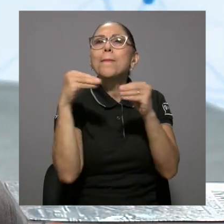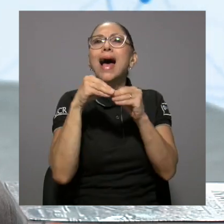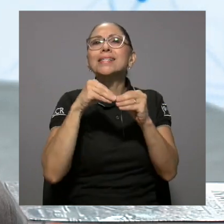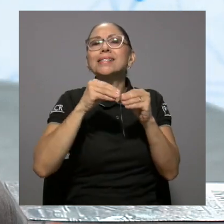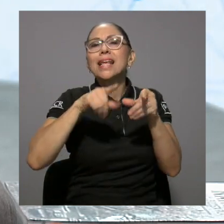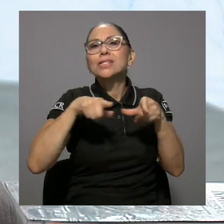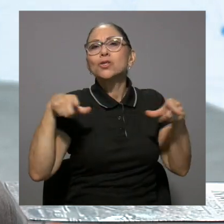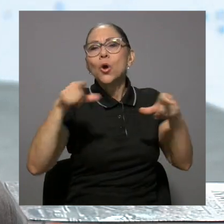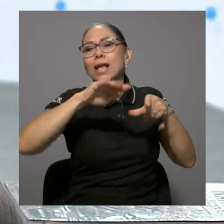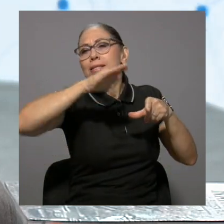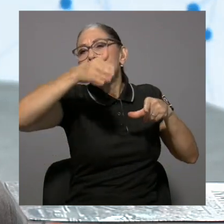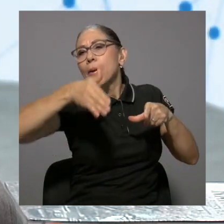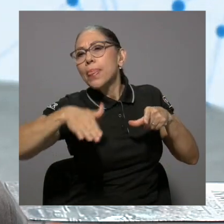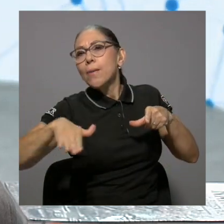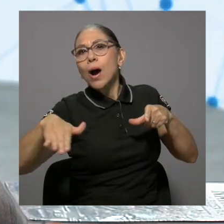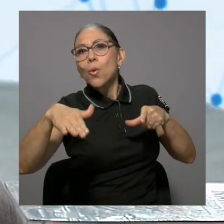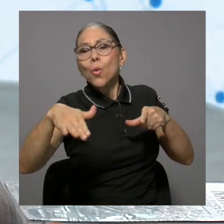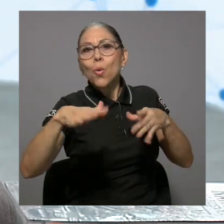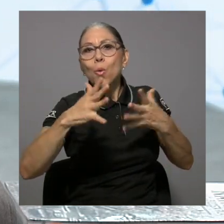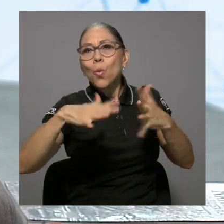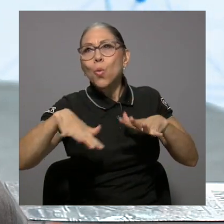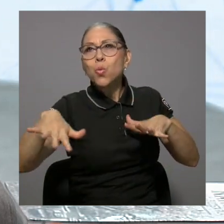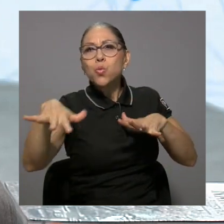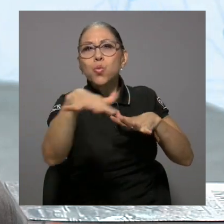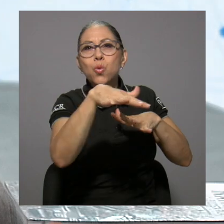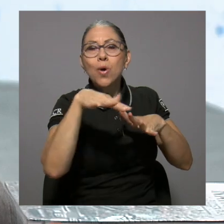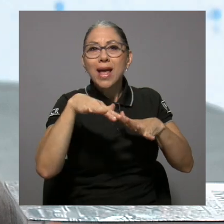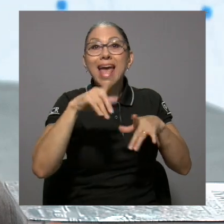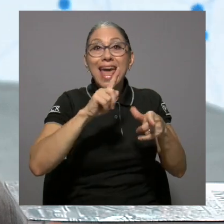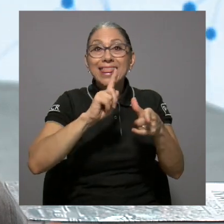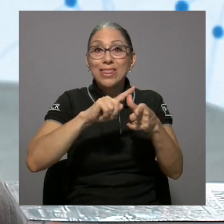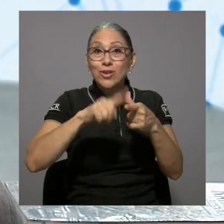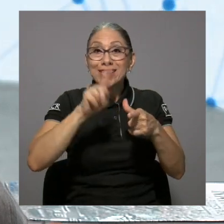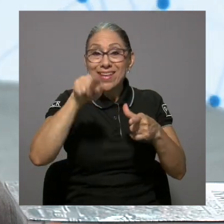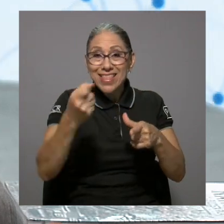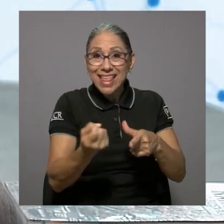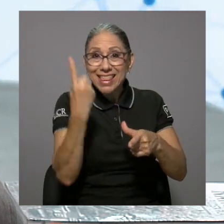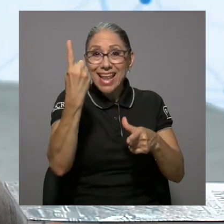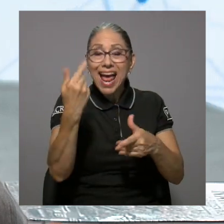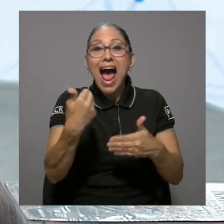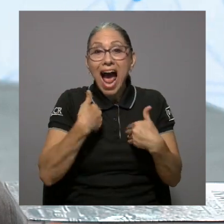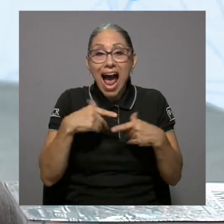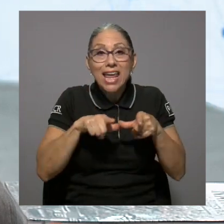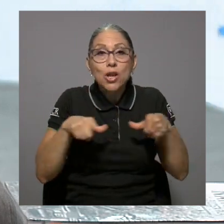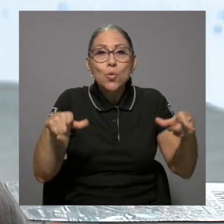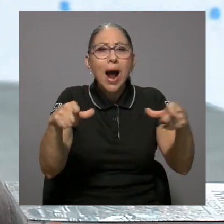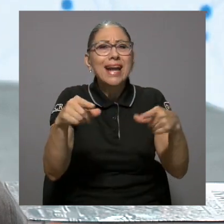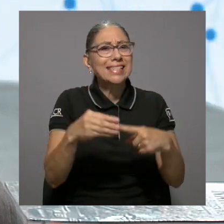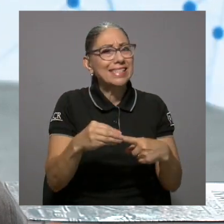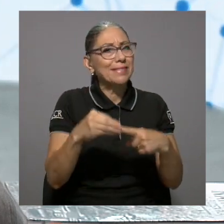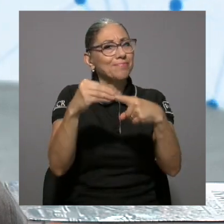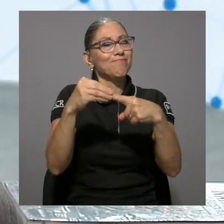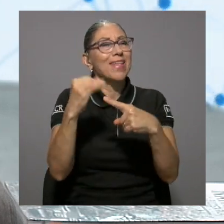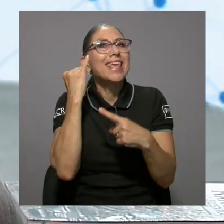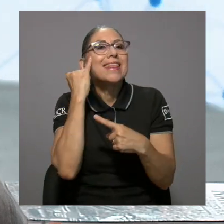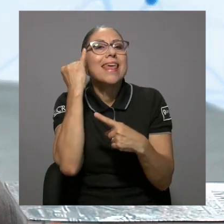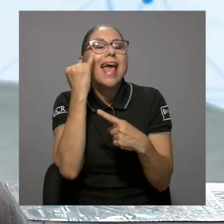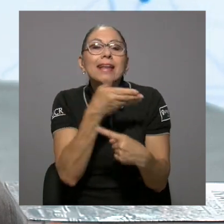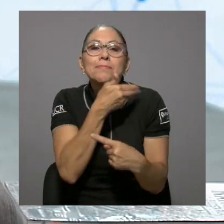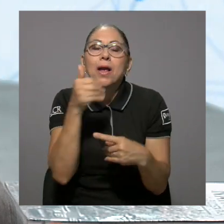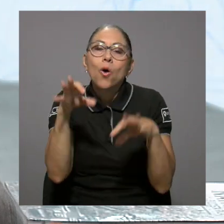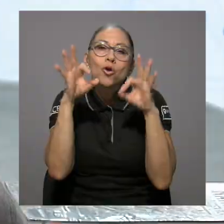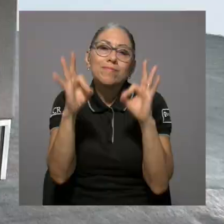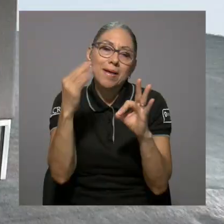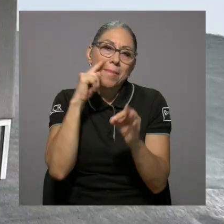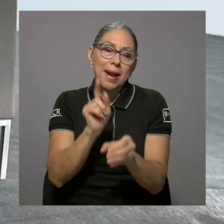hay zonas ideales según la zona de vida donde poder plantar o tener ese